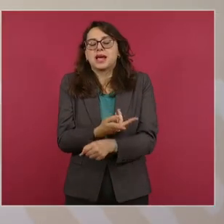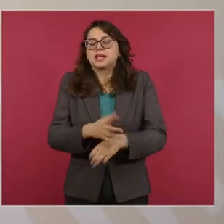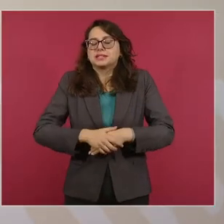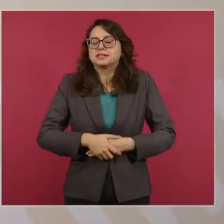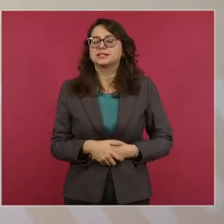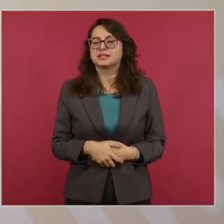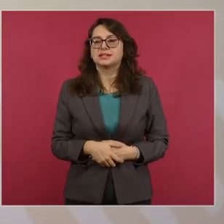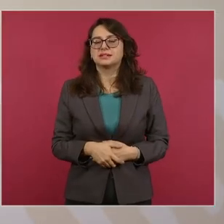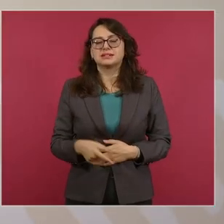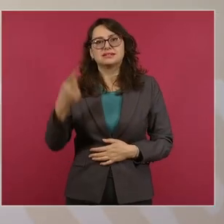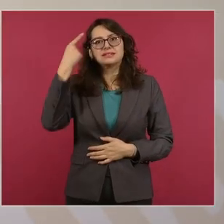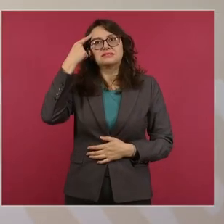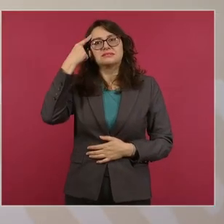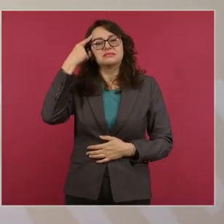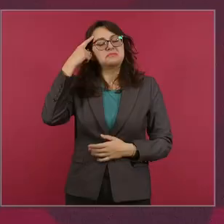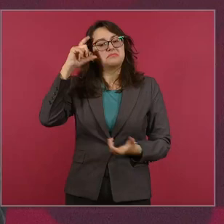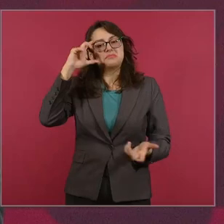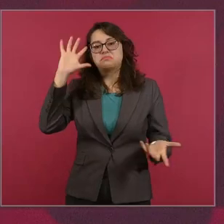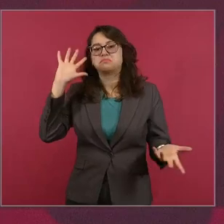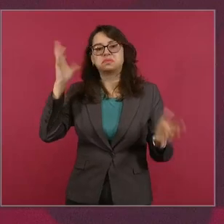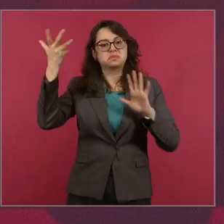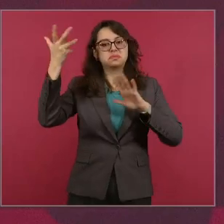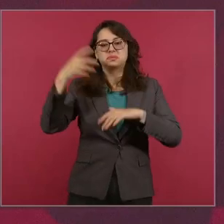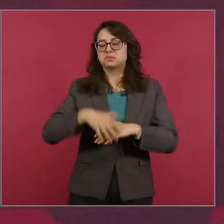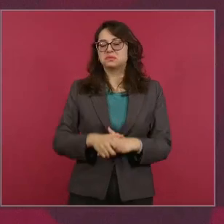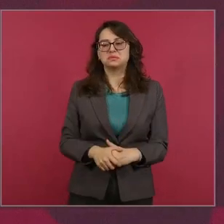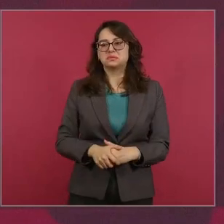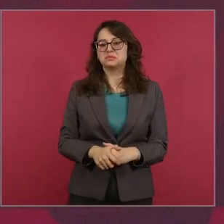despistados,